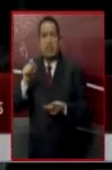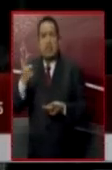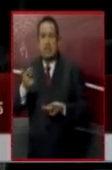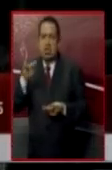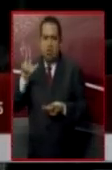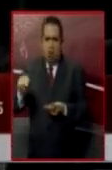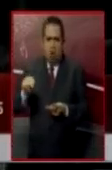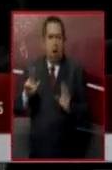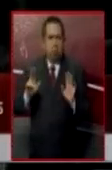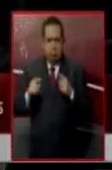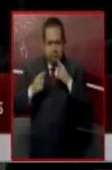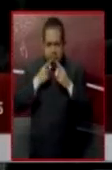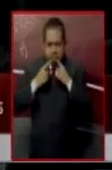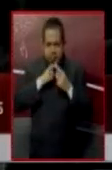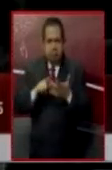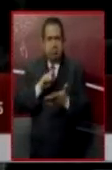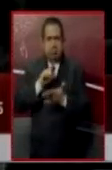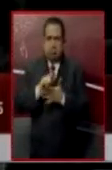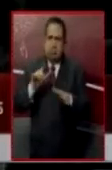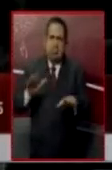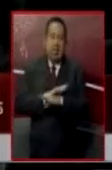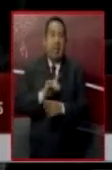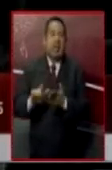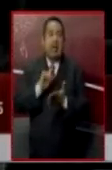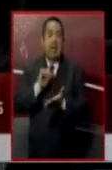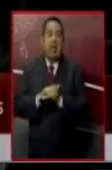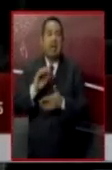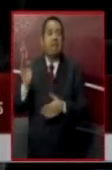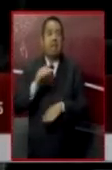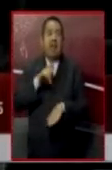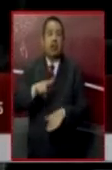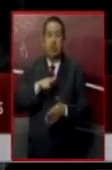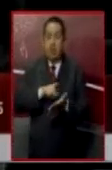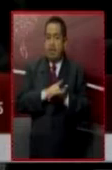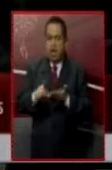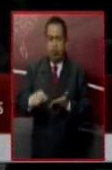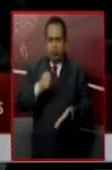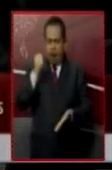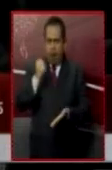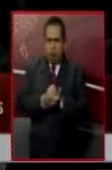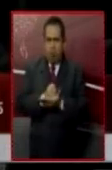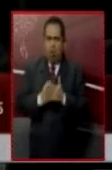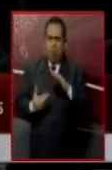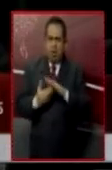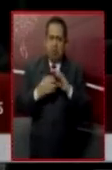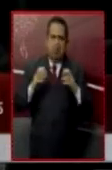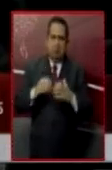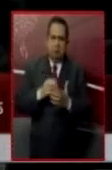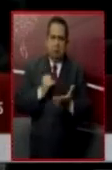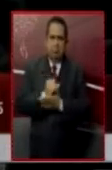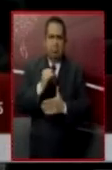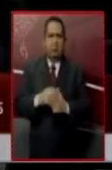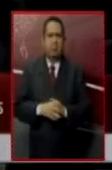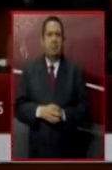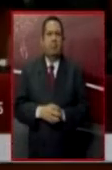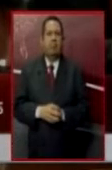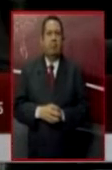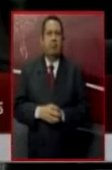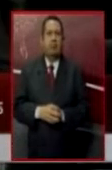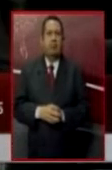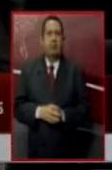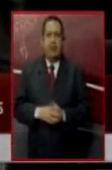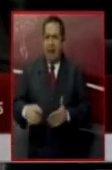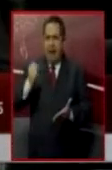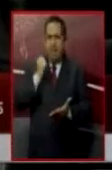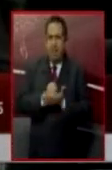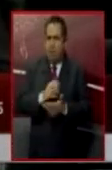por el cual se modifican diversas disposiciones de la Ley Federal de Derechos, parte de la miscelánea fiscal. Está aprobado